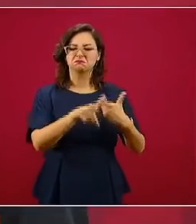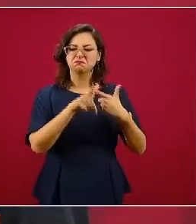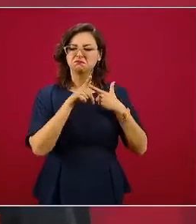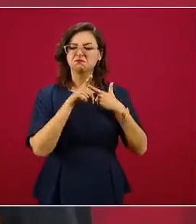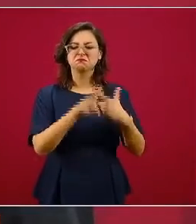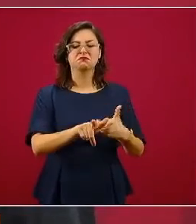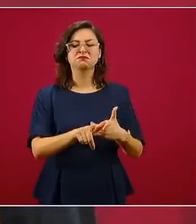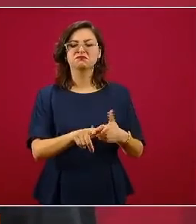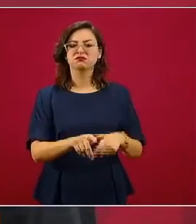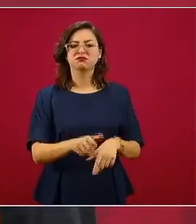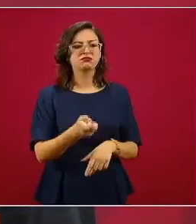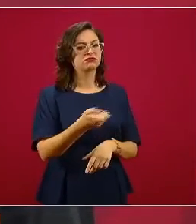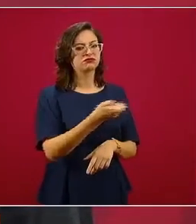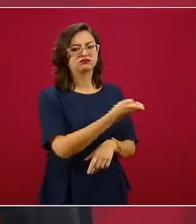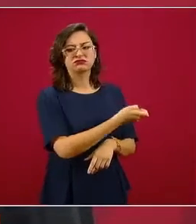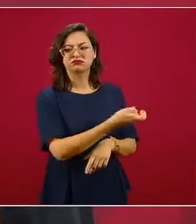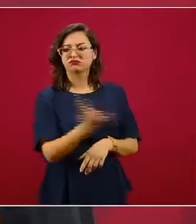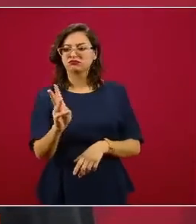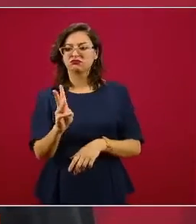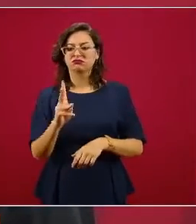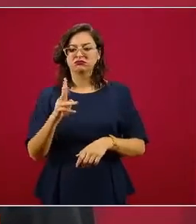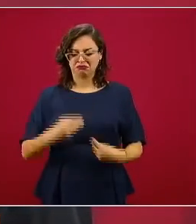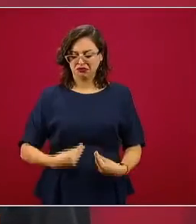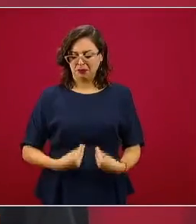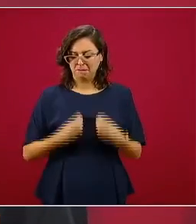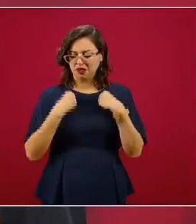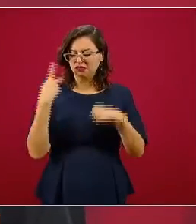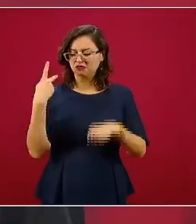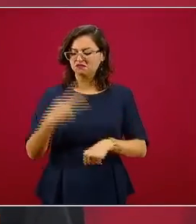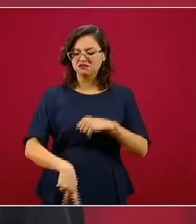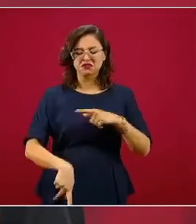y muchos arriesgando hasta la vida.